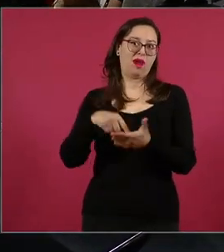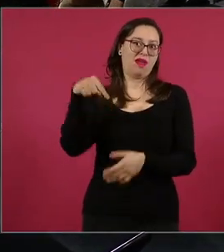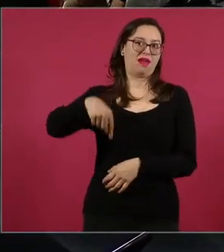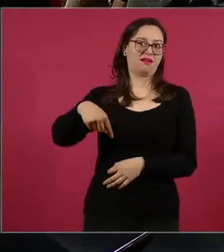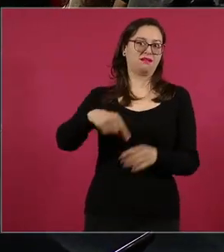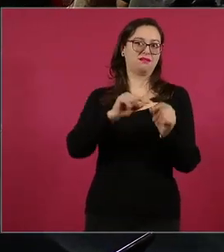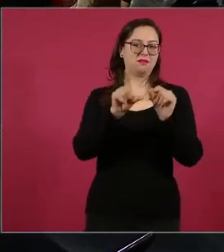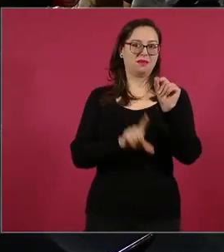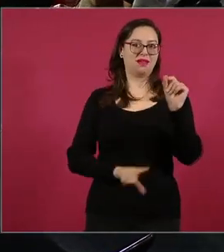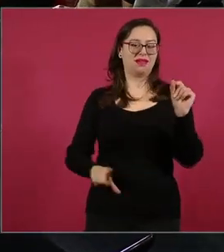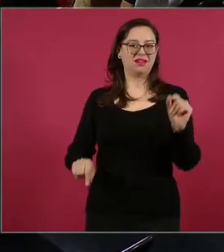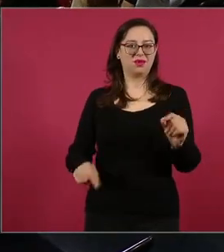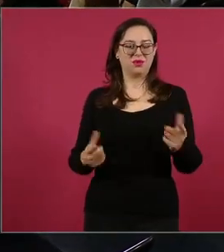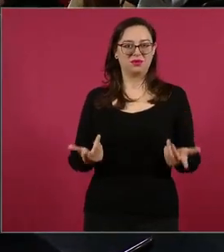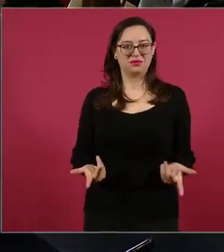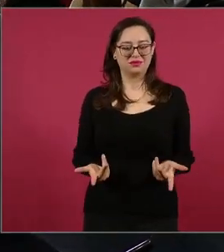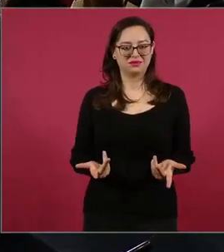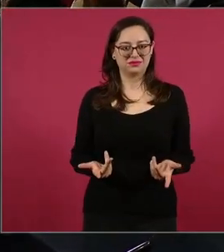Entonces,